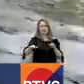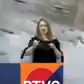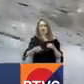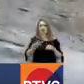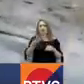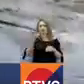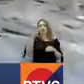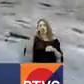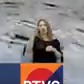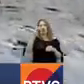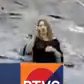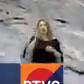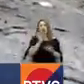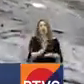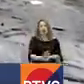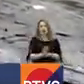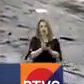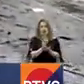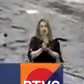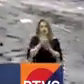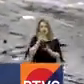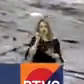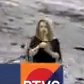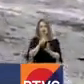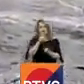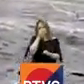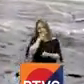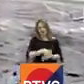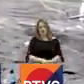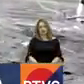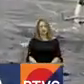40 toneladas de carga orgánica contaminada